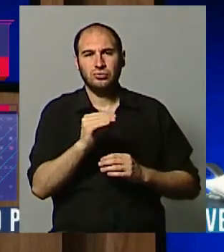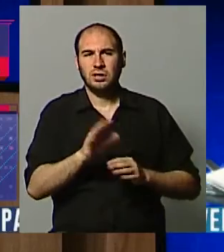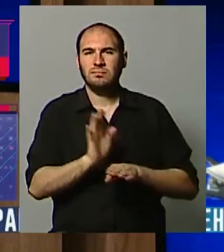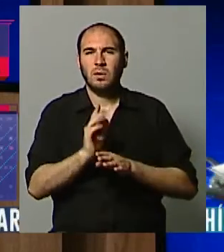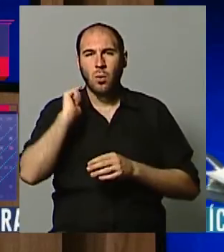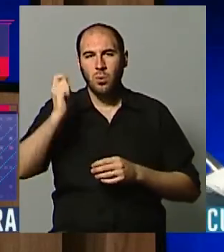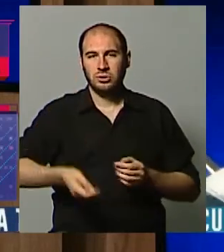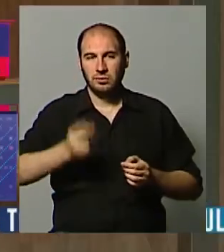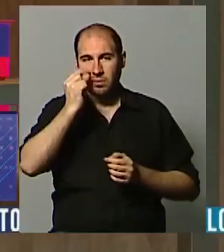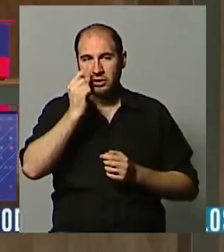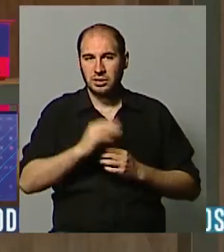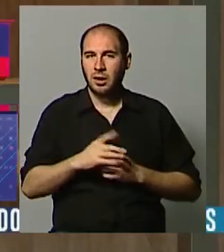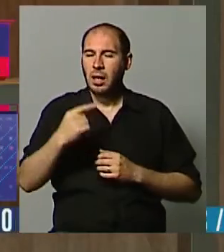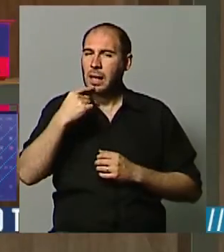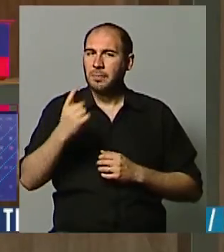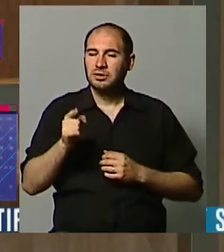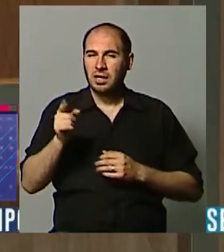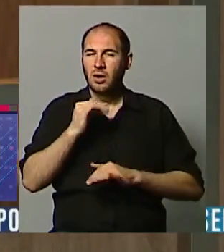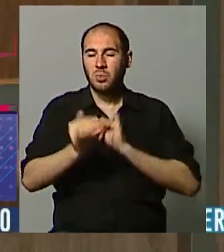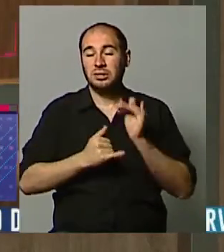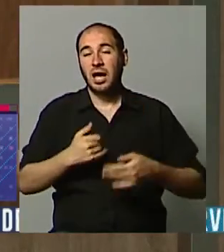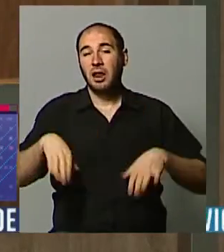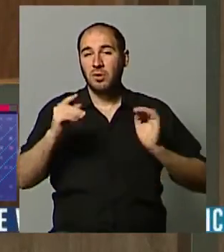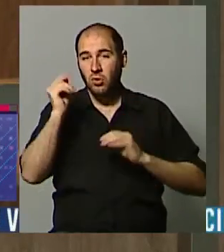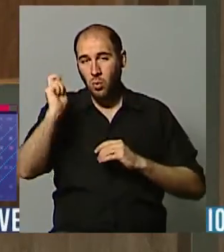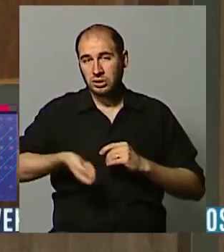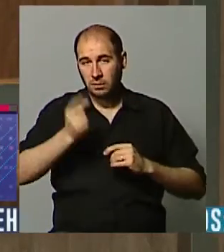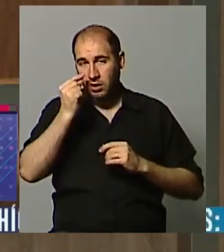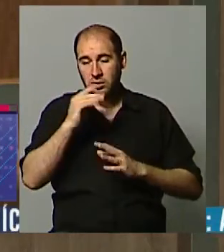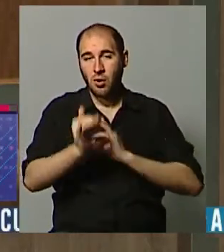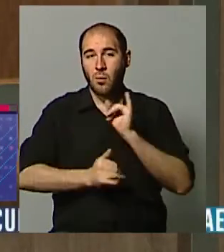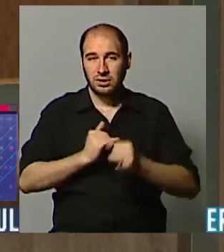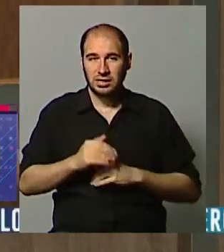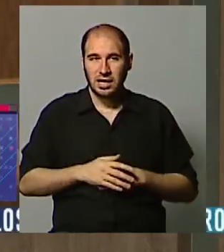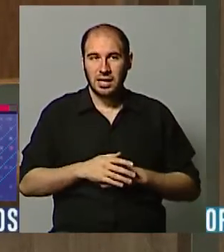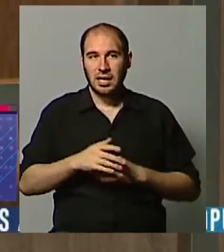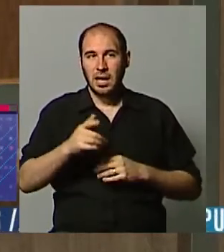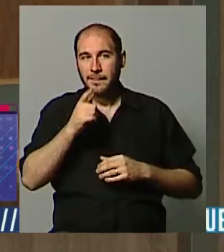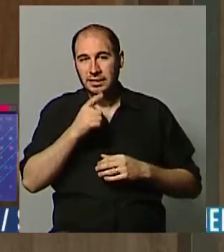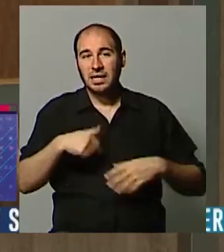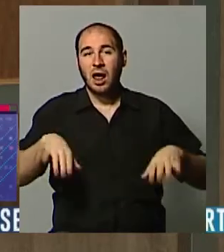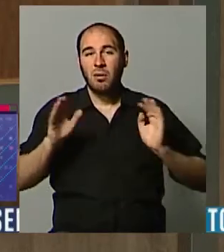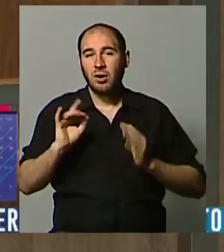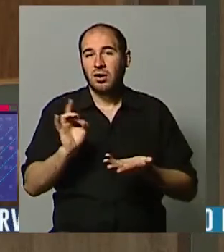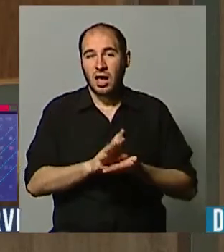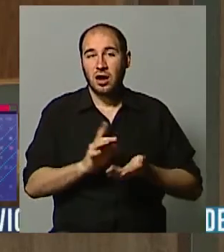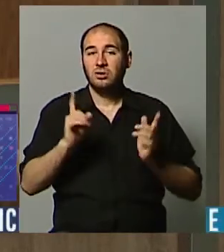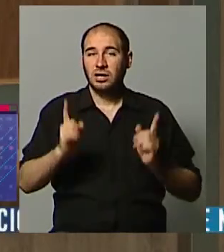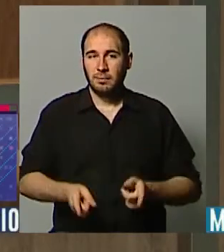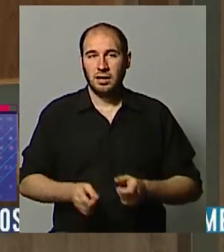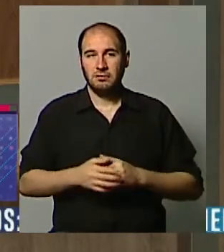representa un juicio político. Cuando empezaba a hablarse de esta posibilidad del juicio político, decían, bueno, el fantasma de una posible destitución